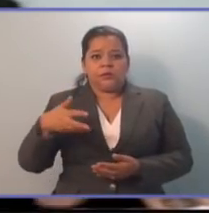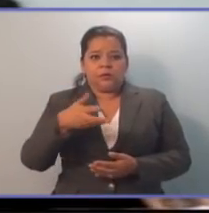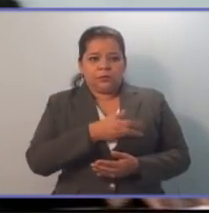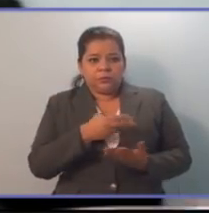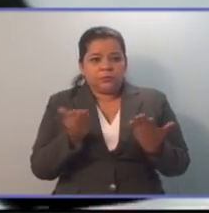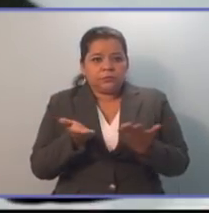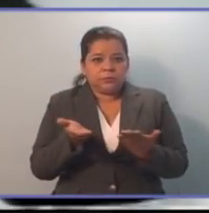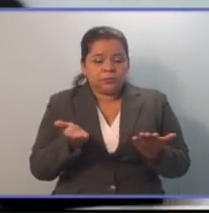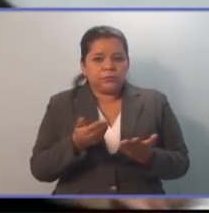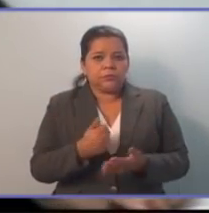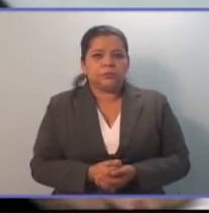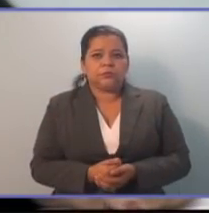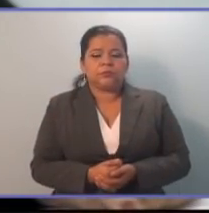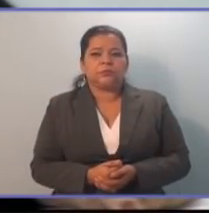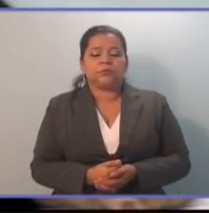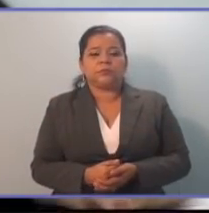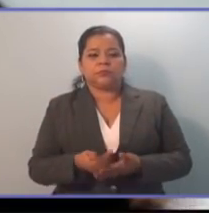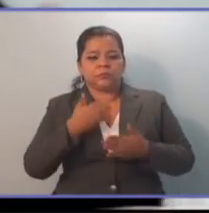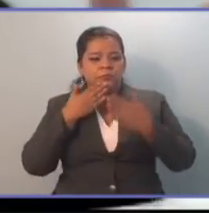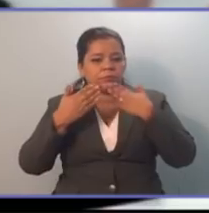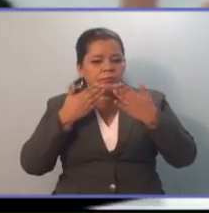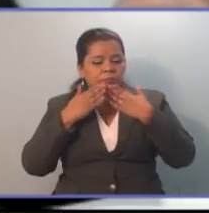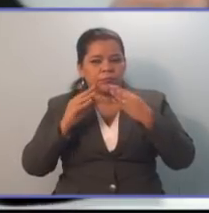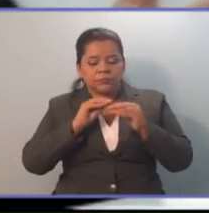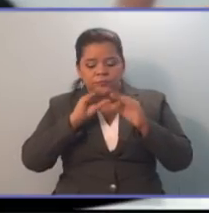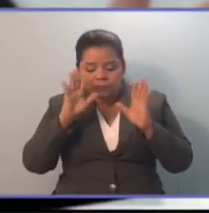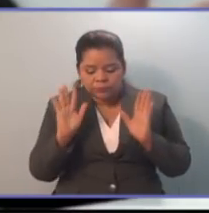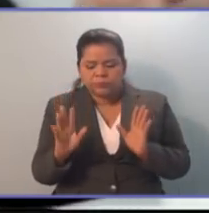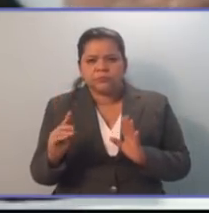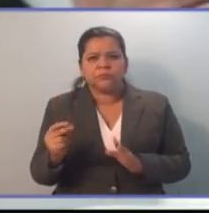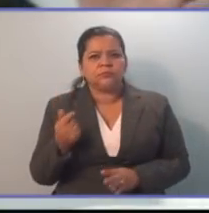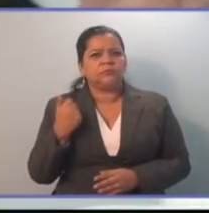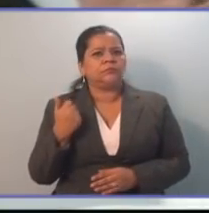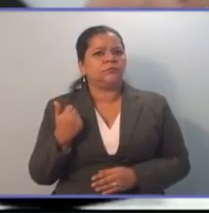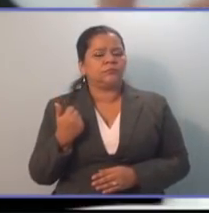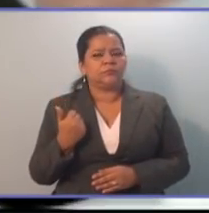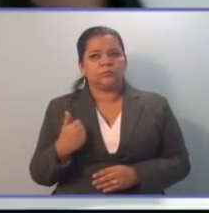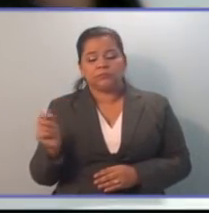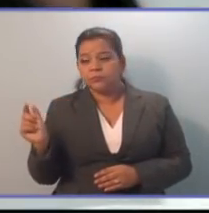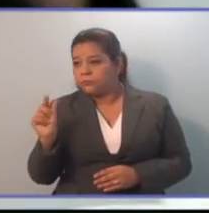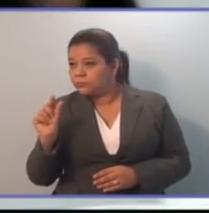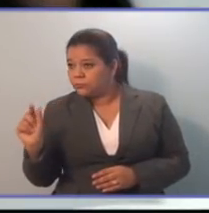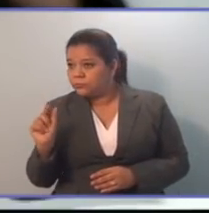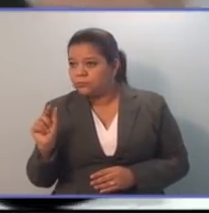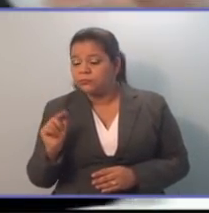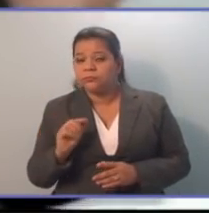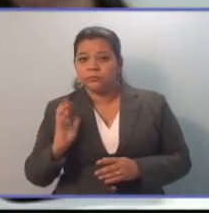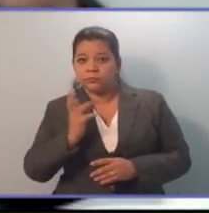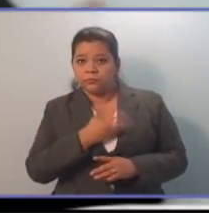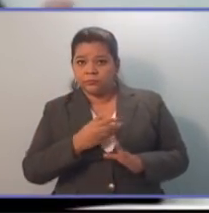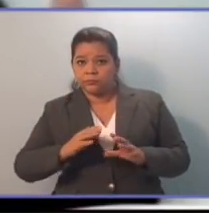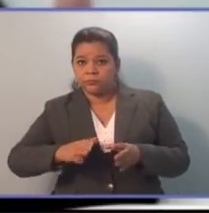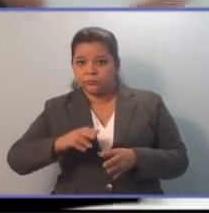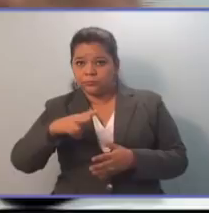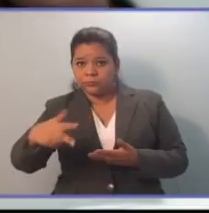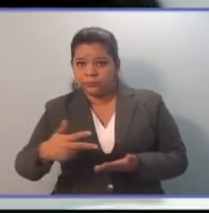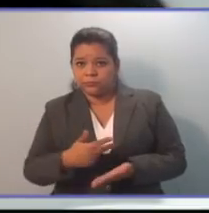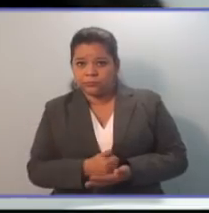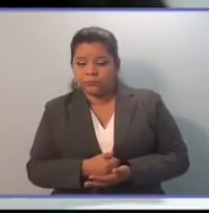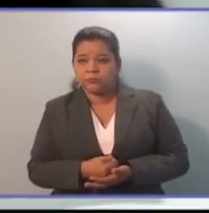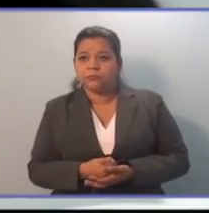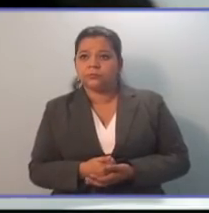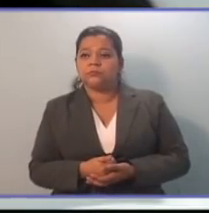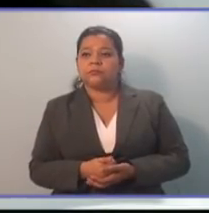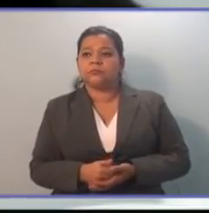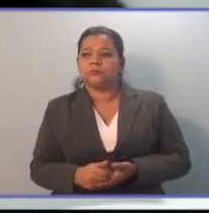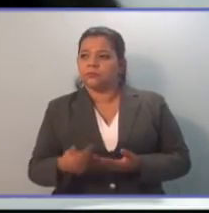una interpretación que bien fácil lo determina. Con el permiso de la Comisión de Hacienda, yo a